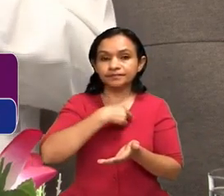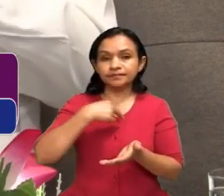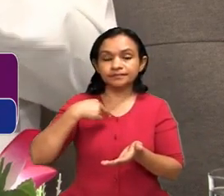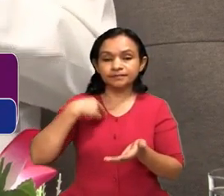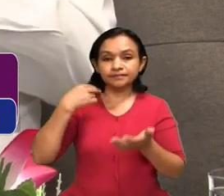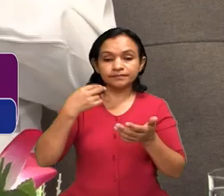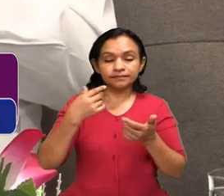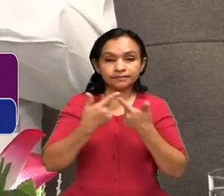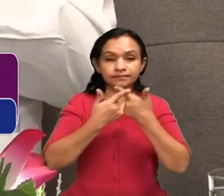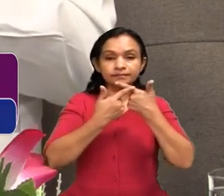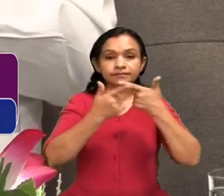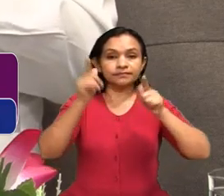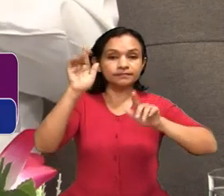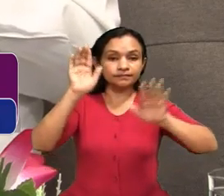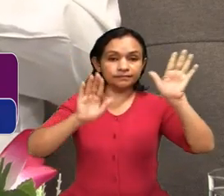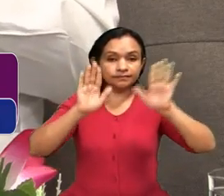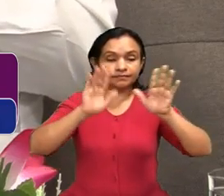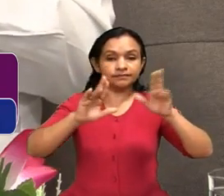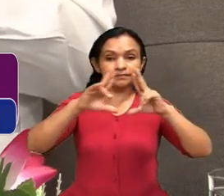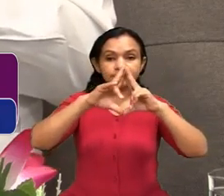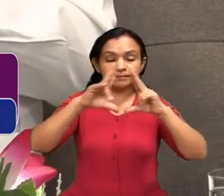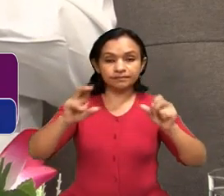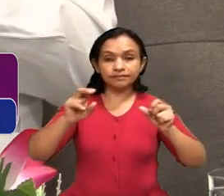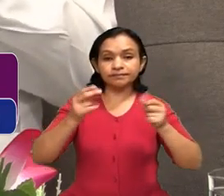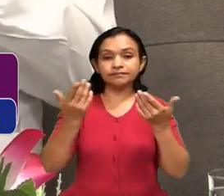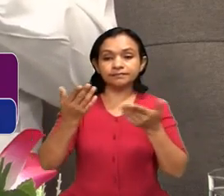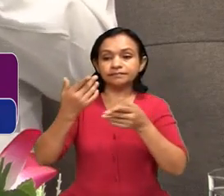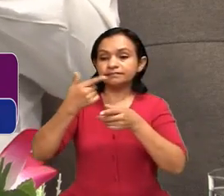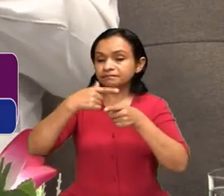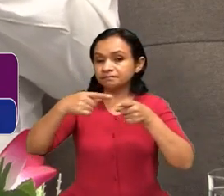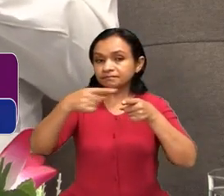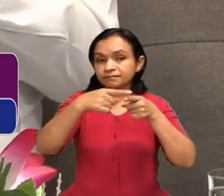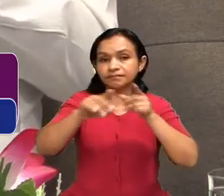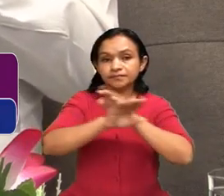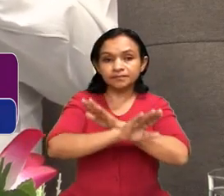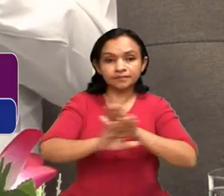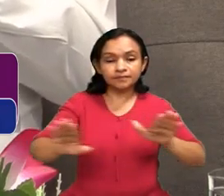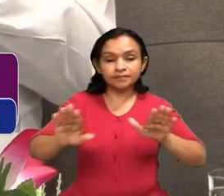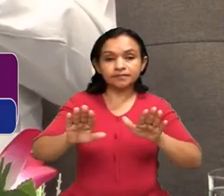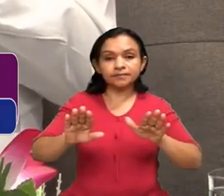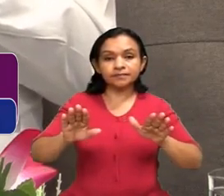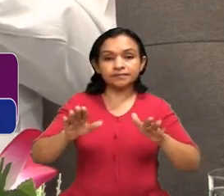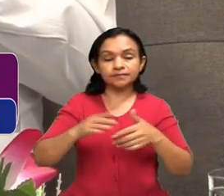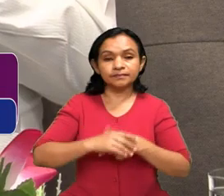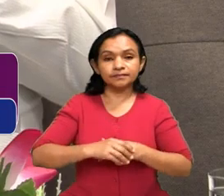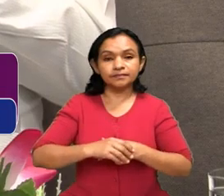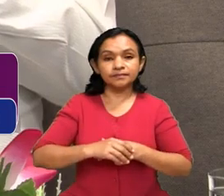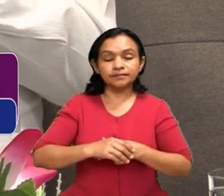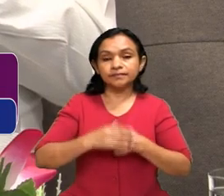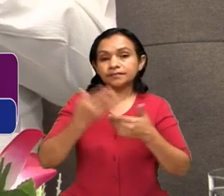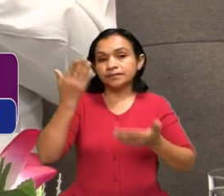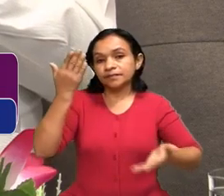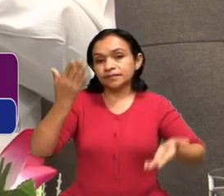democracia en Nicaragua. Y que esa culminación democrática o